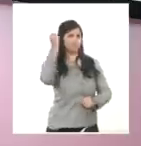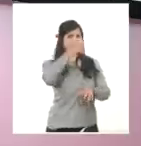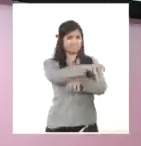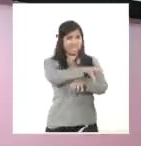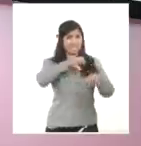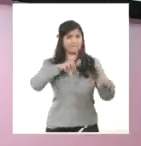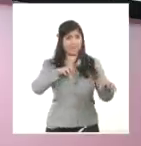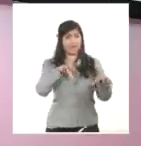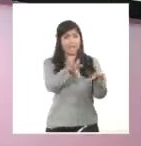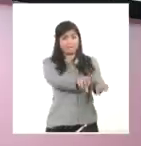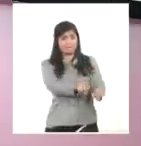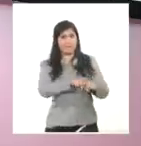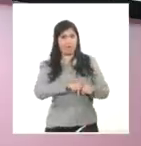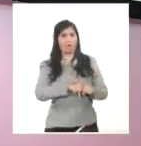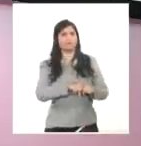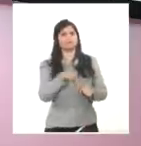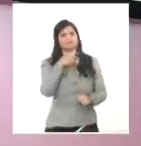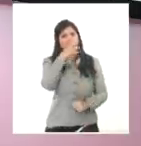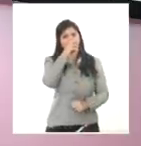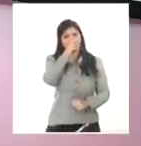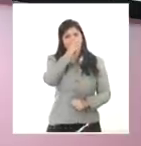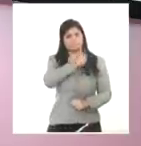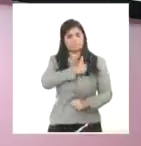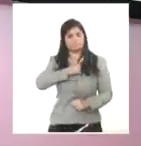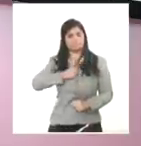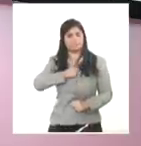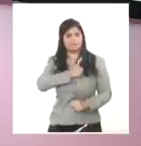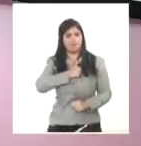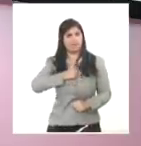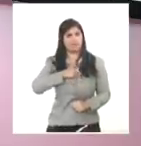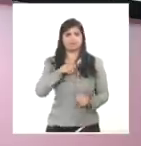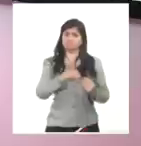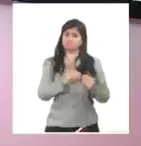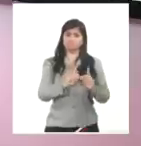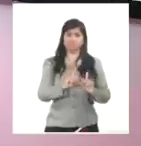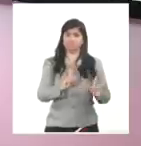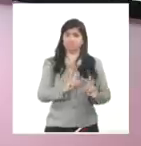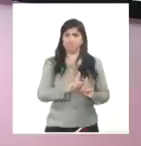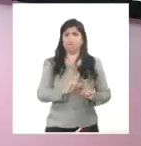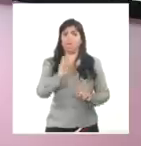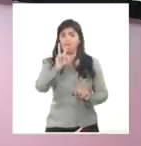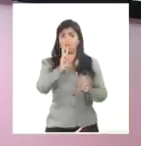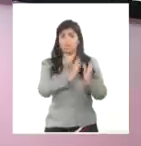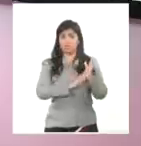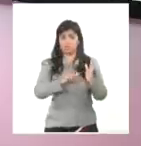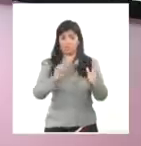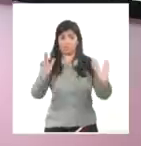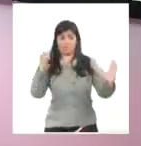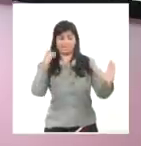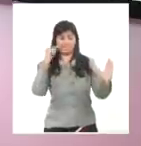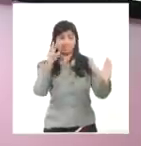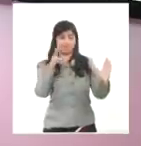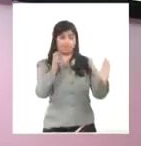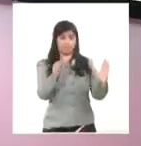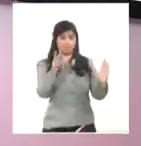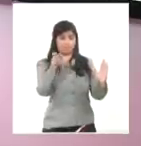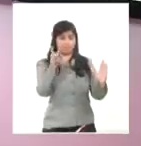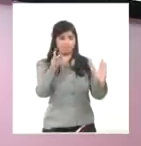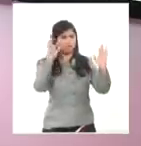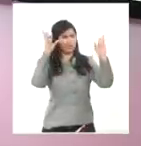causas fundamentales del actual decrecimiento del rebaño vacuno, que solo en los dos primeros meses de 2023 registró